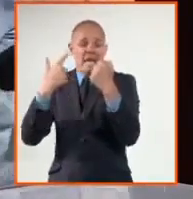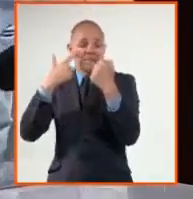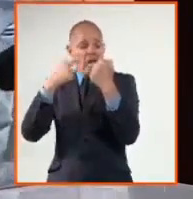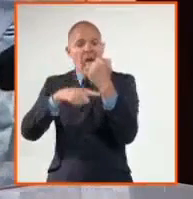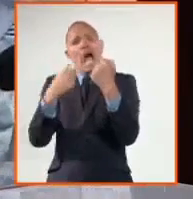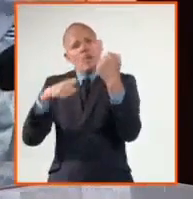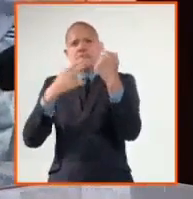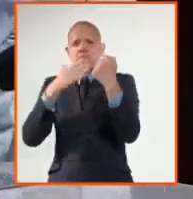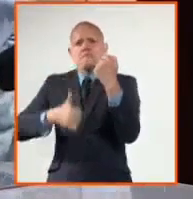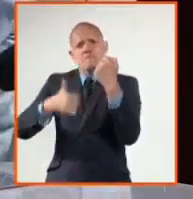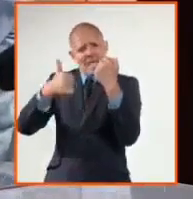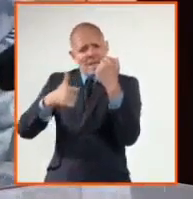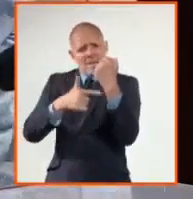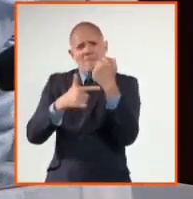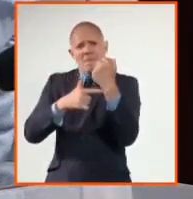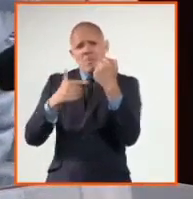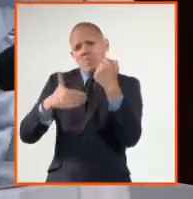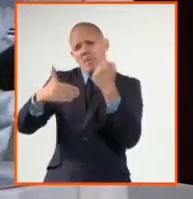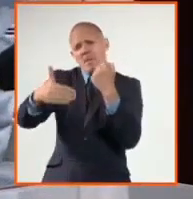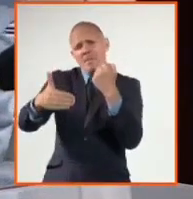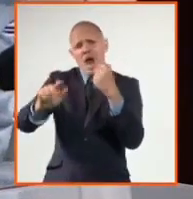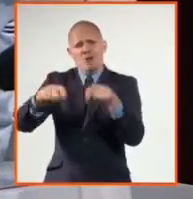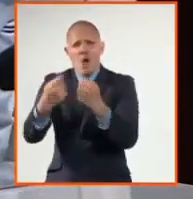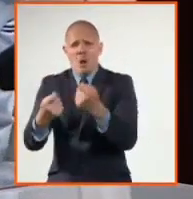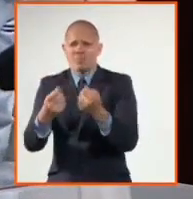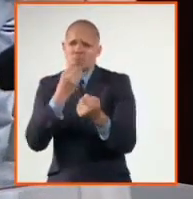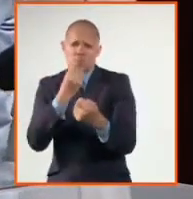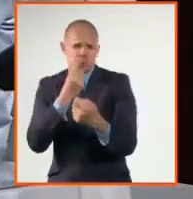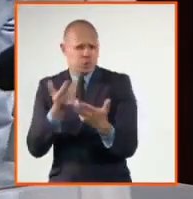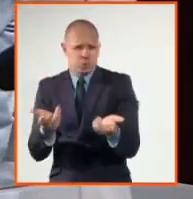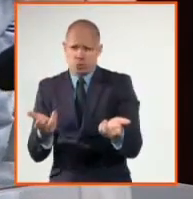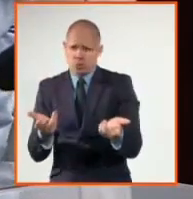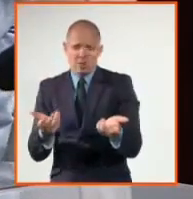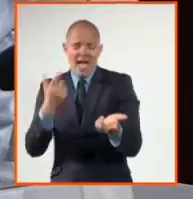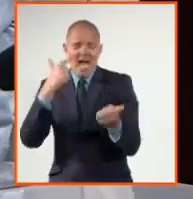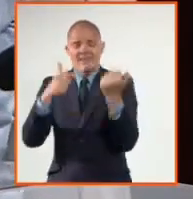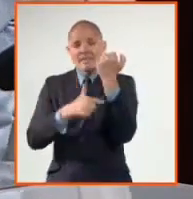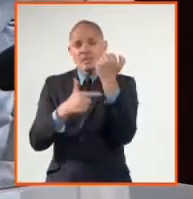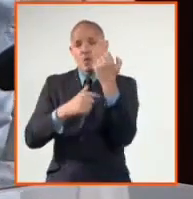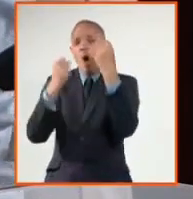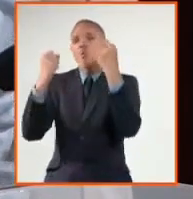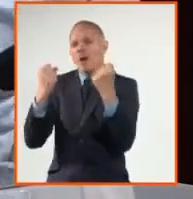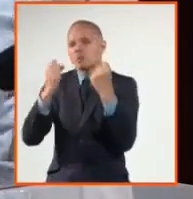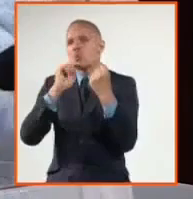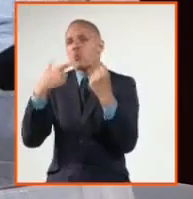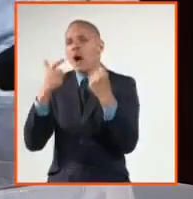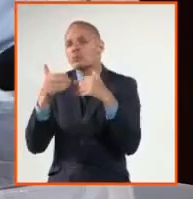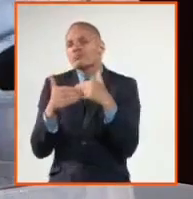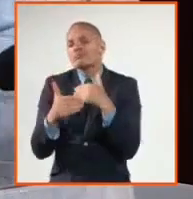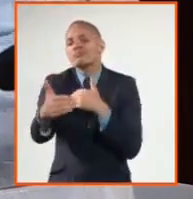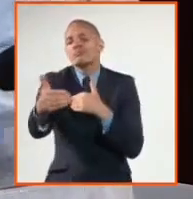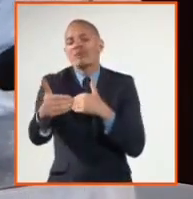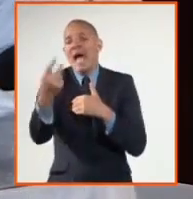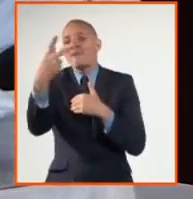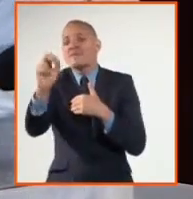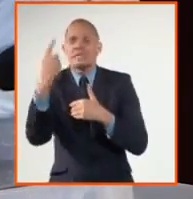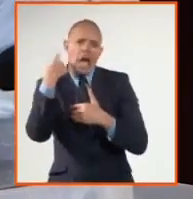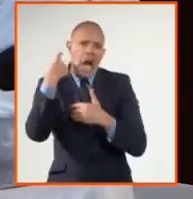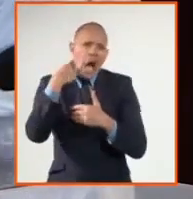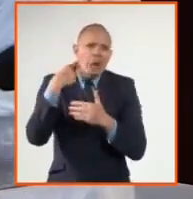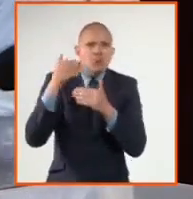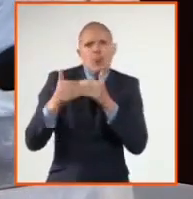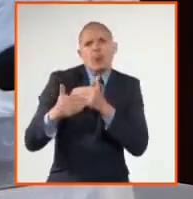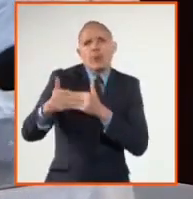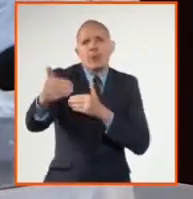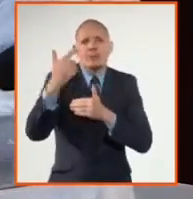120 años en lo adelante para poder seguir trabajando y si se justifica o no volverlo a montar eso pudiera determinar